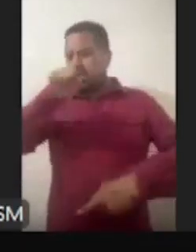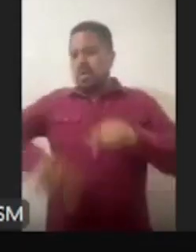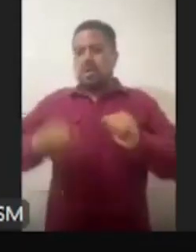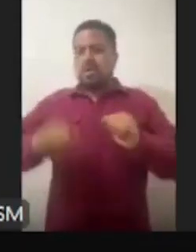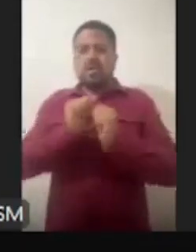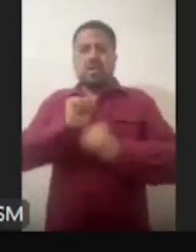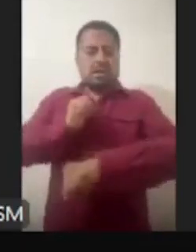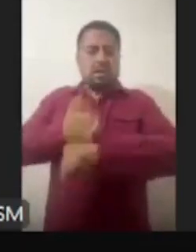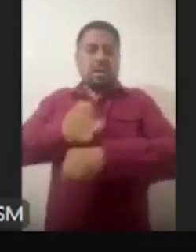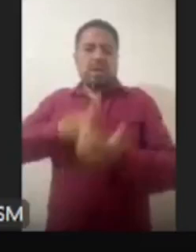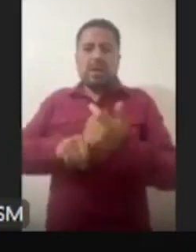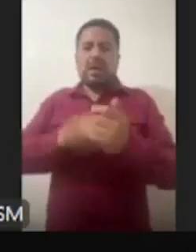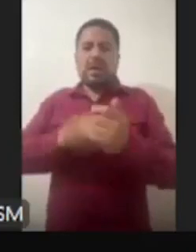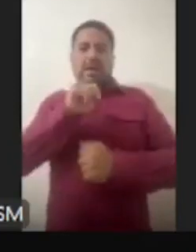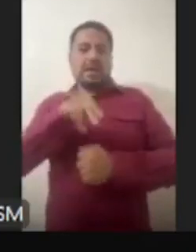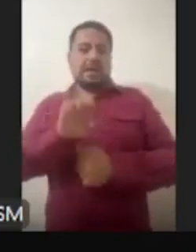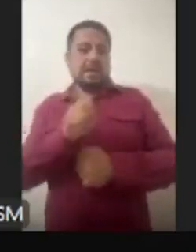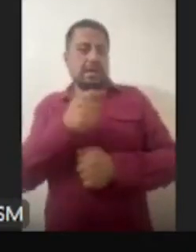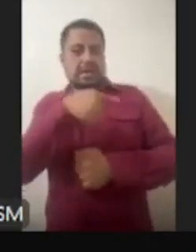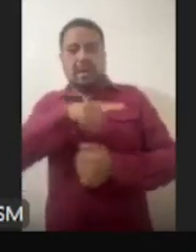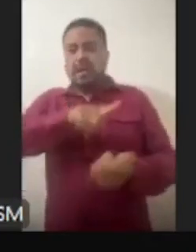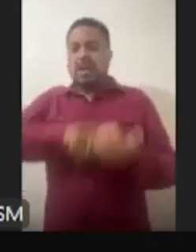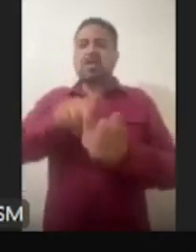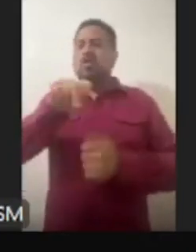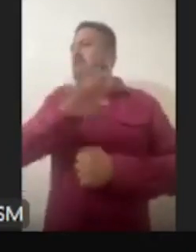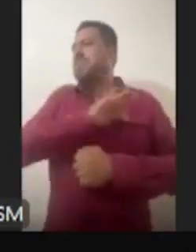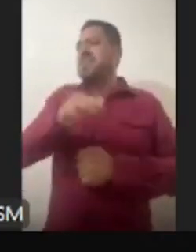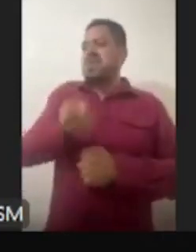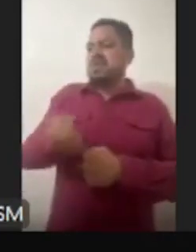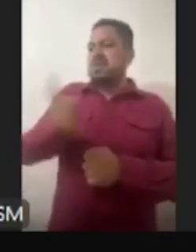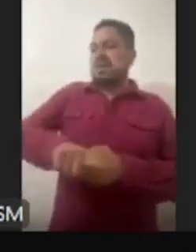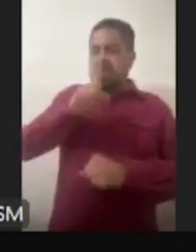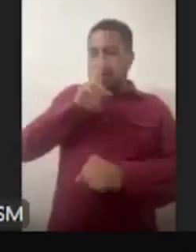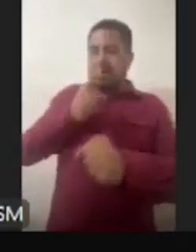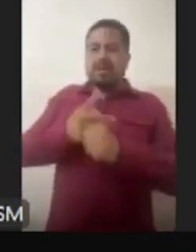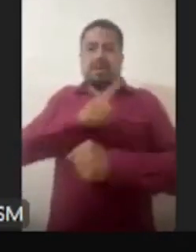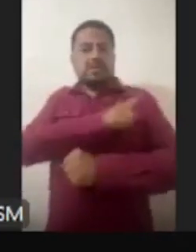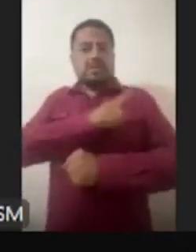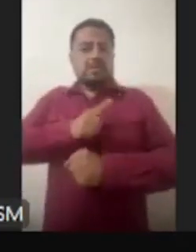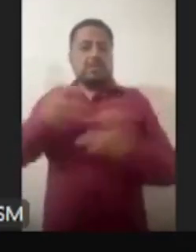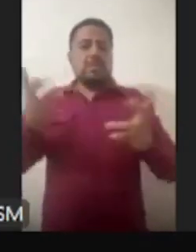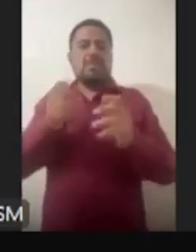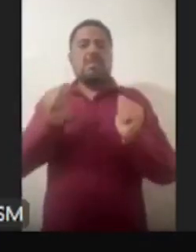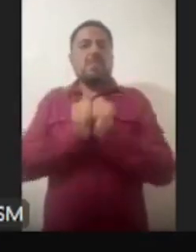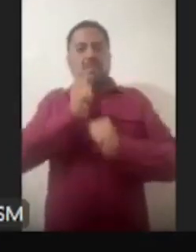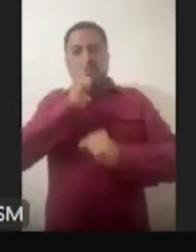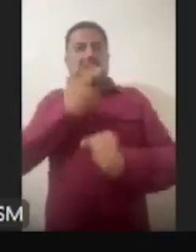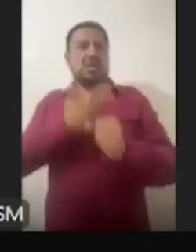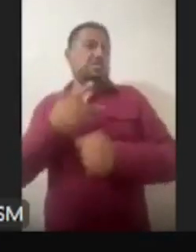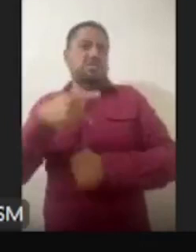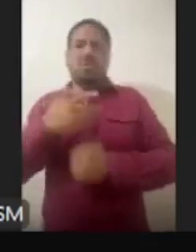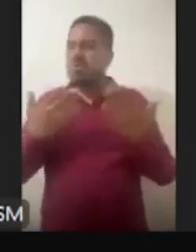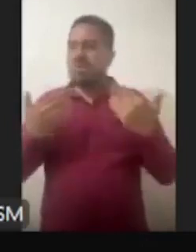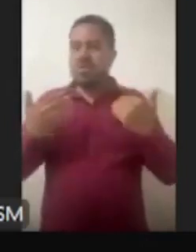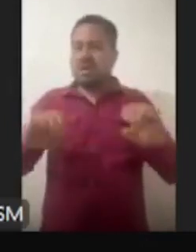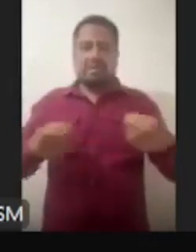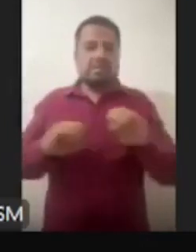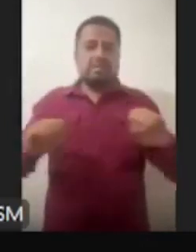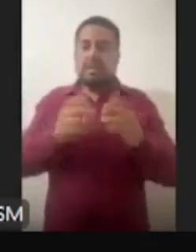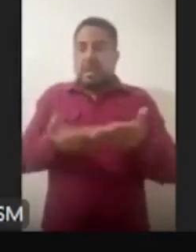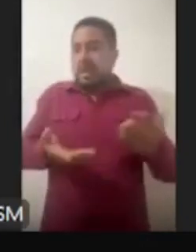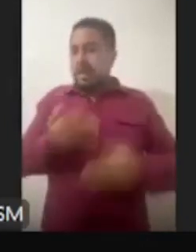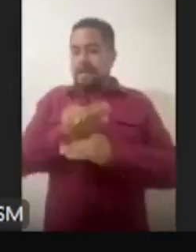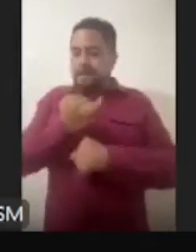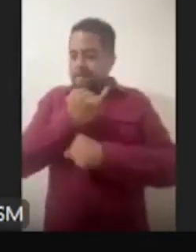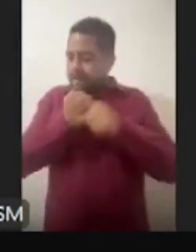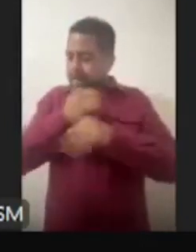el INE, ya que no puede ordenar a una autoridad que realice actos que no son de su competencia. Ahora bien, el estudio de esa competencia